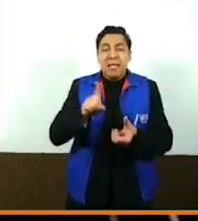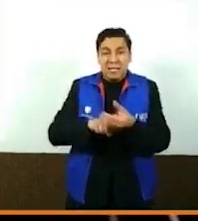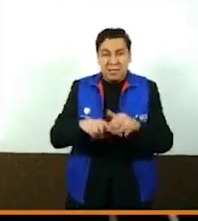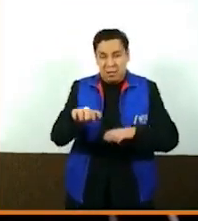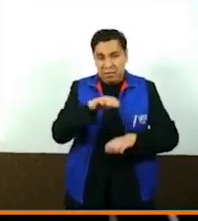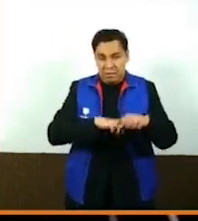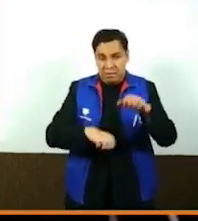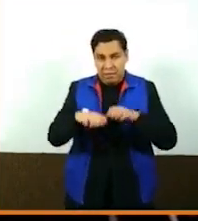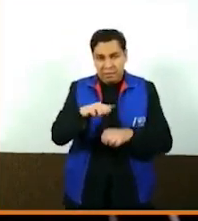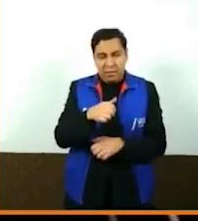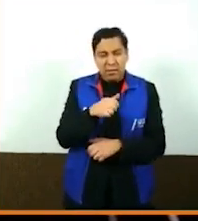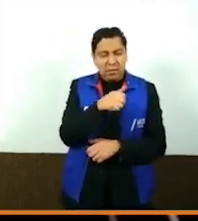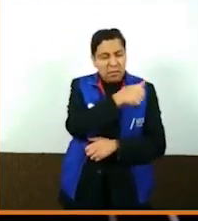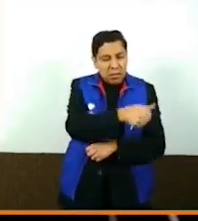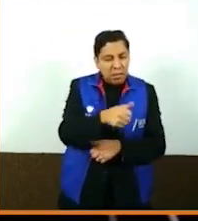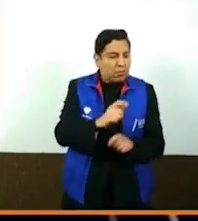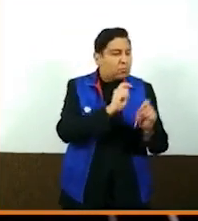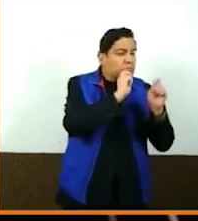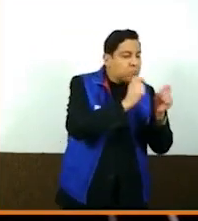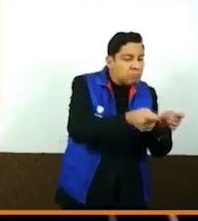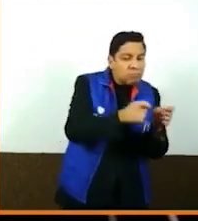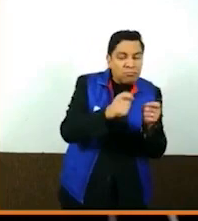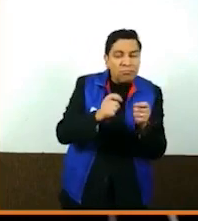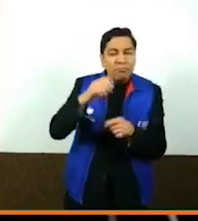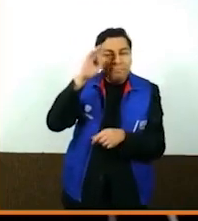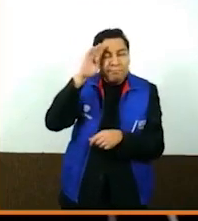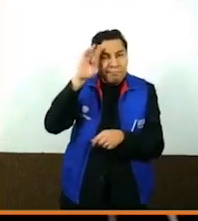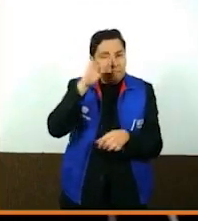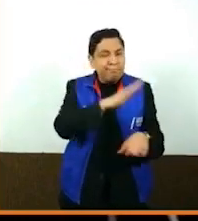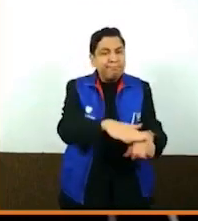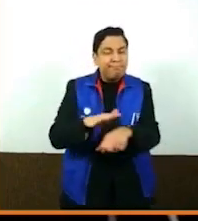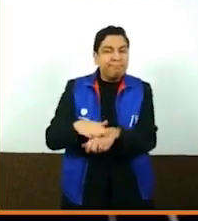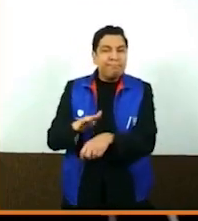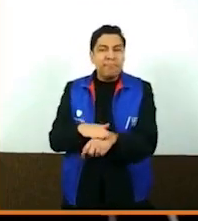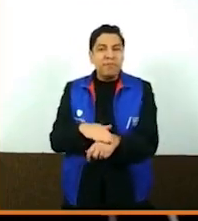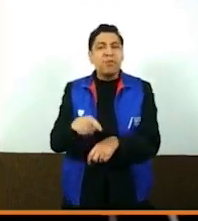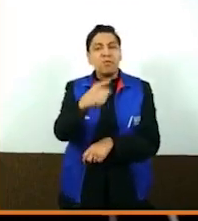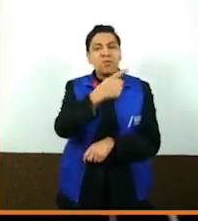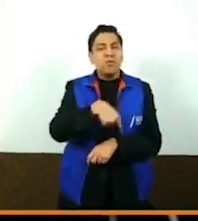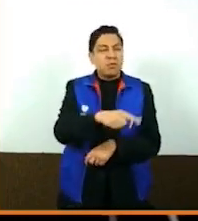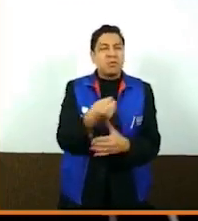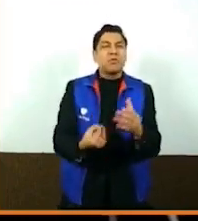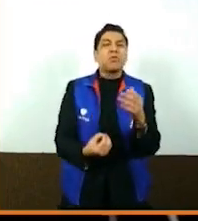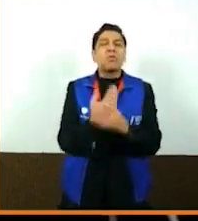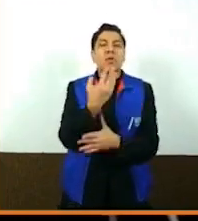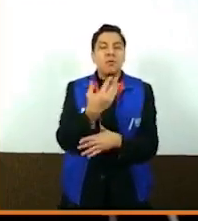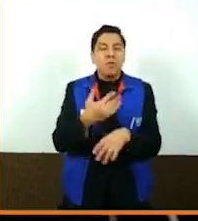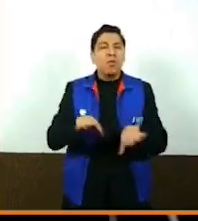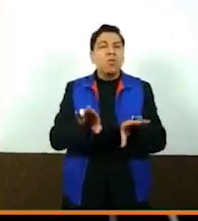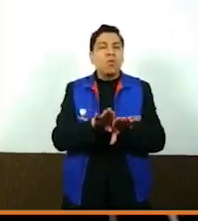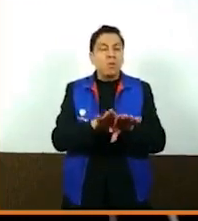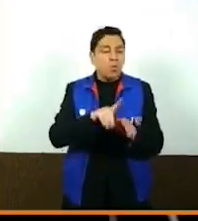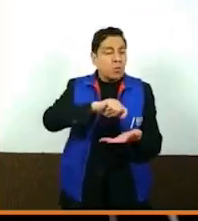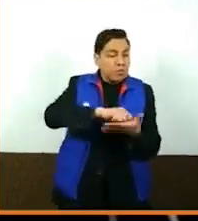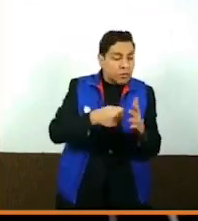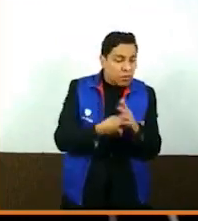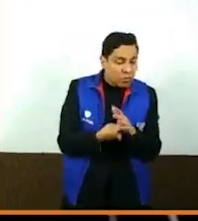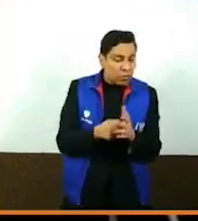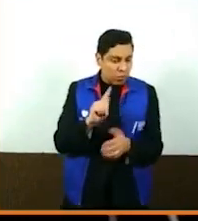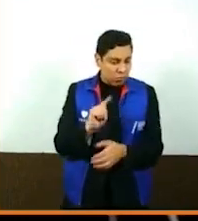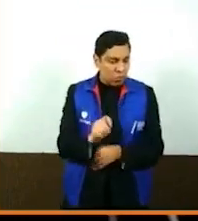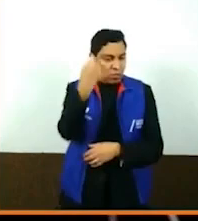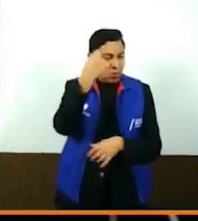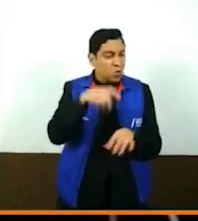Los invitamos a que piensen todo el tiempo cómo innovar en sustentabilidad. Yo siempre le digo a mi equipo,